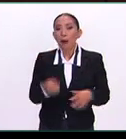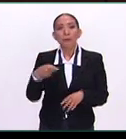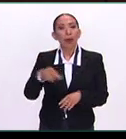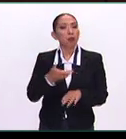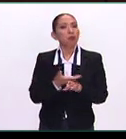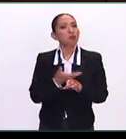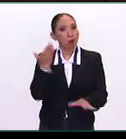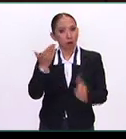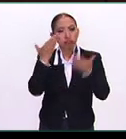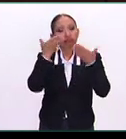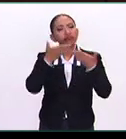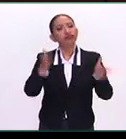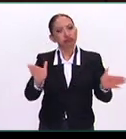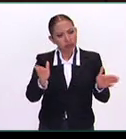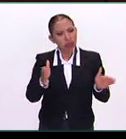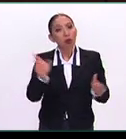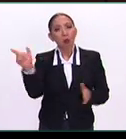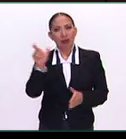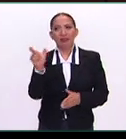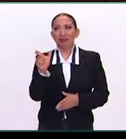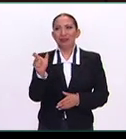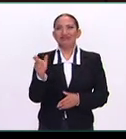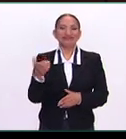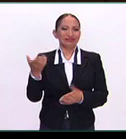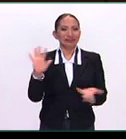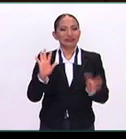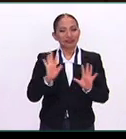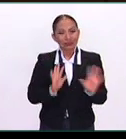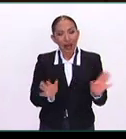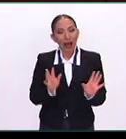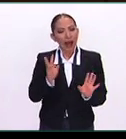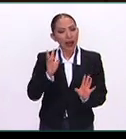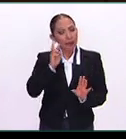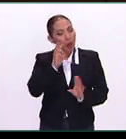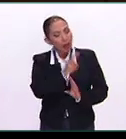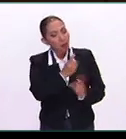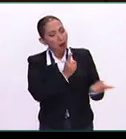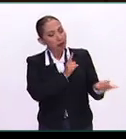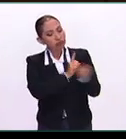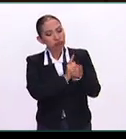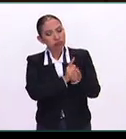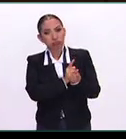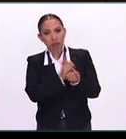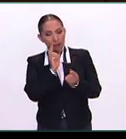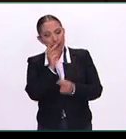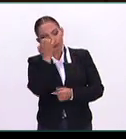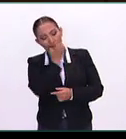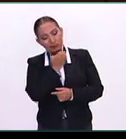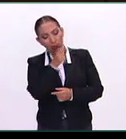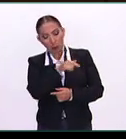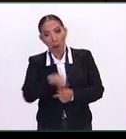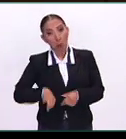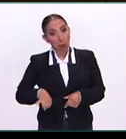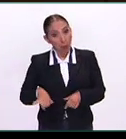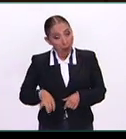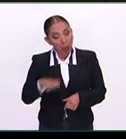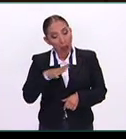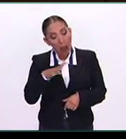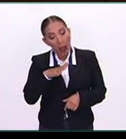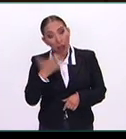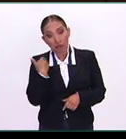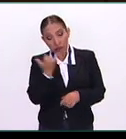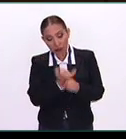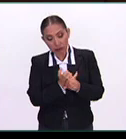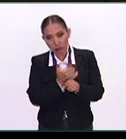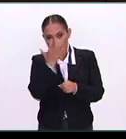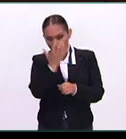pero muy abierto ya cuando se veía que uno se acercaba a él con interés